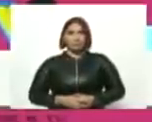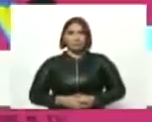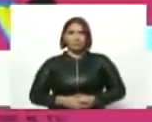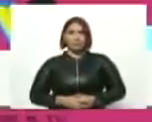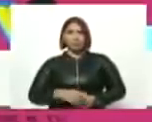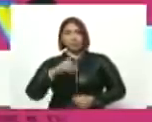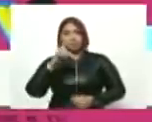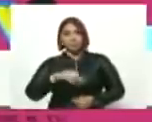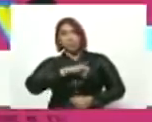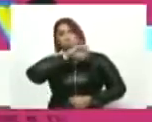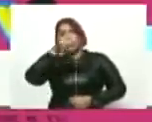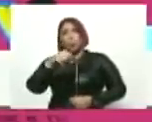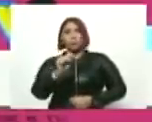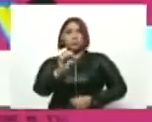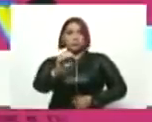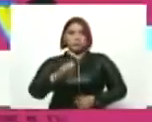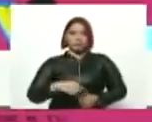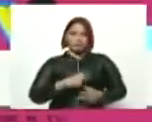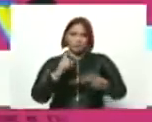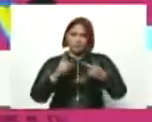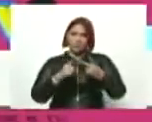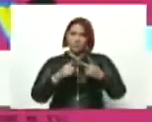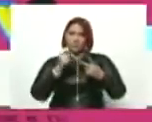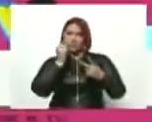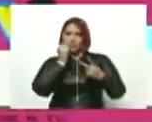como José Vicente Rangel,